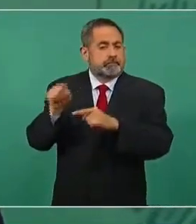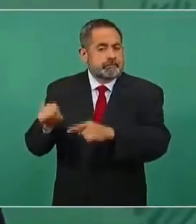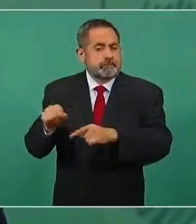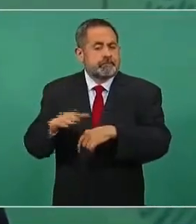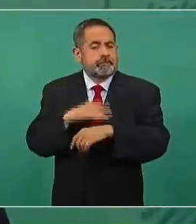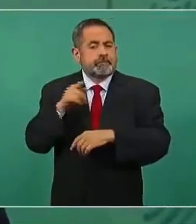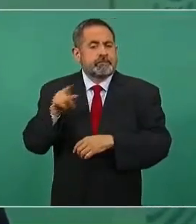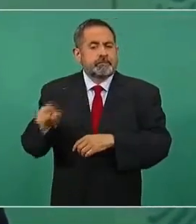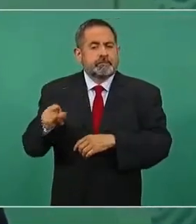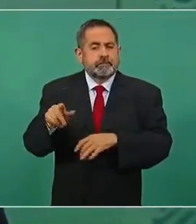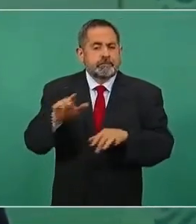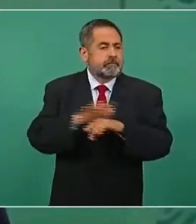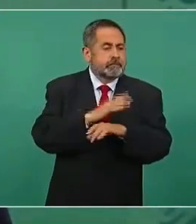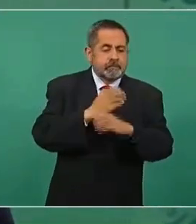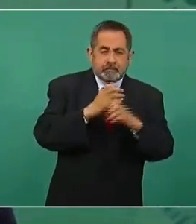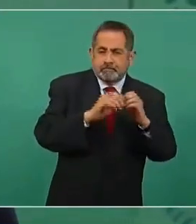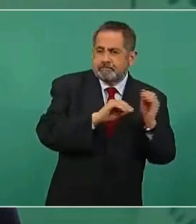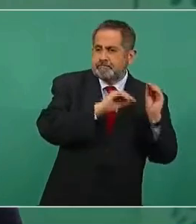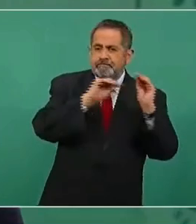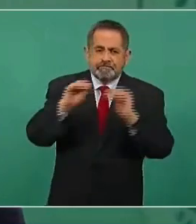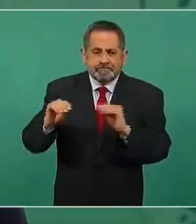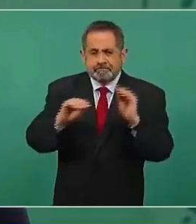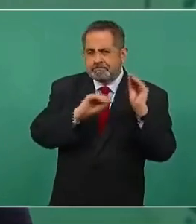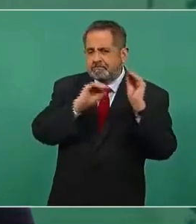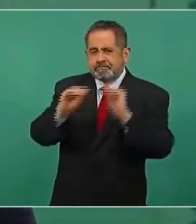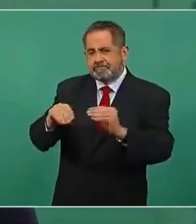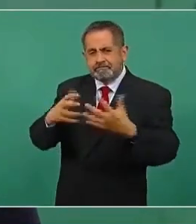porque se están trasladando equipos